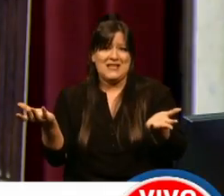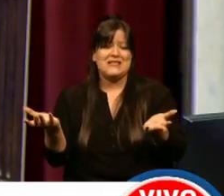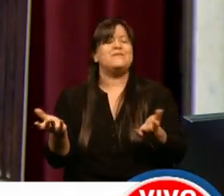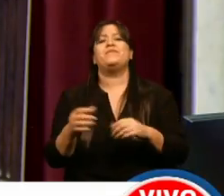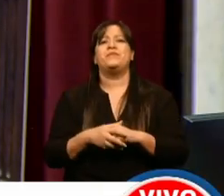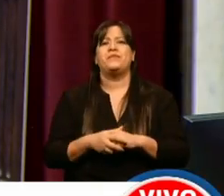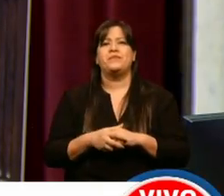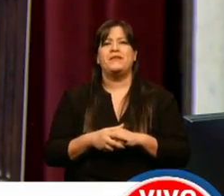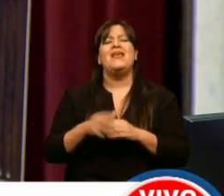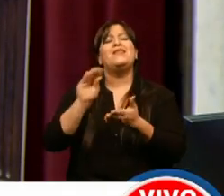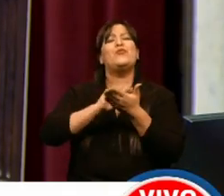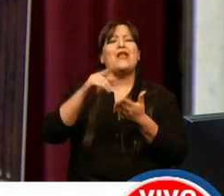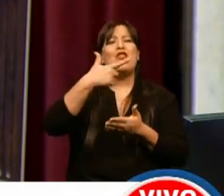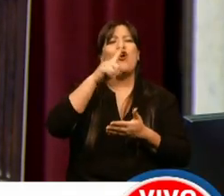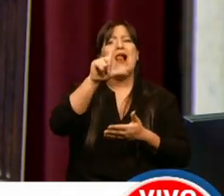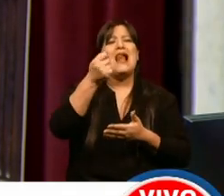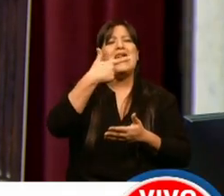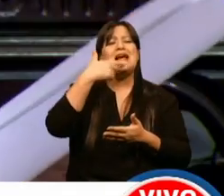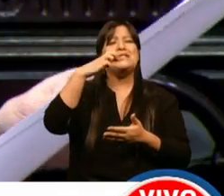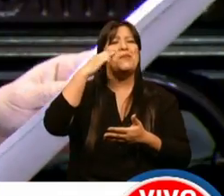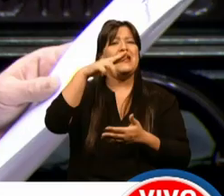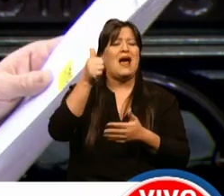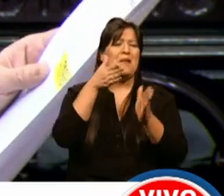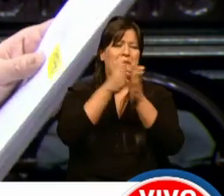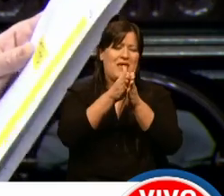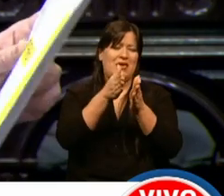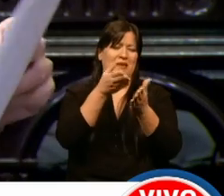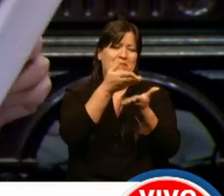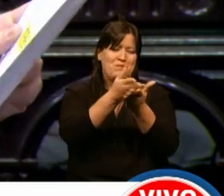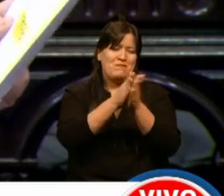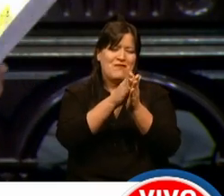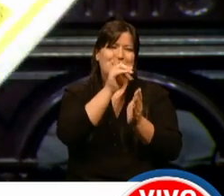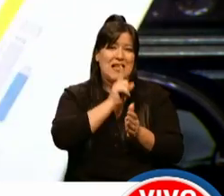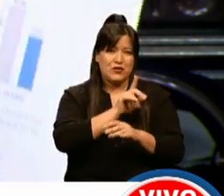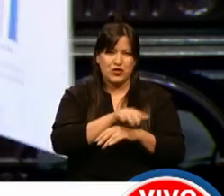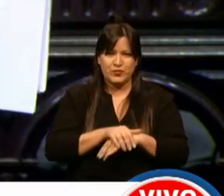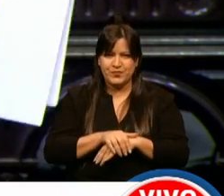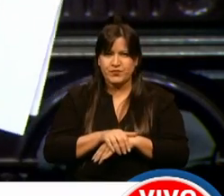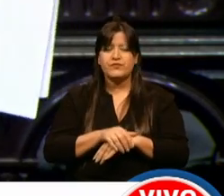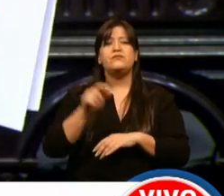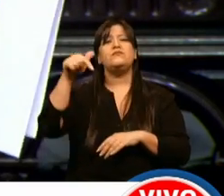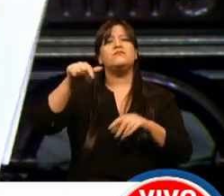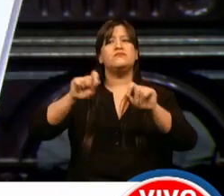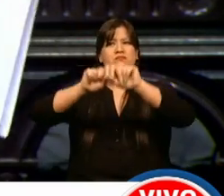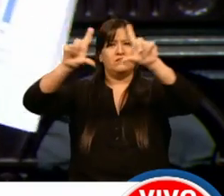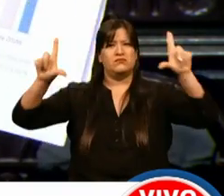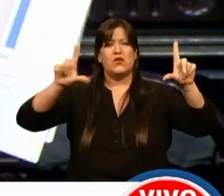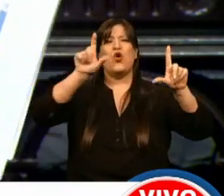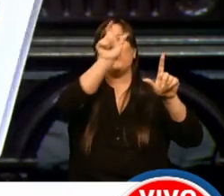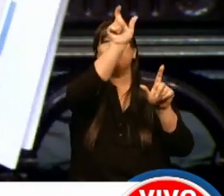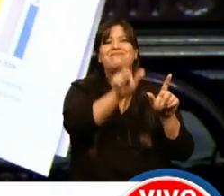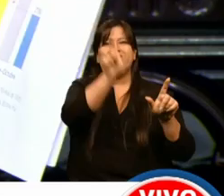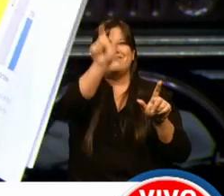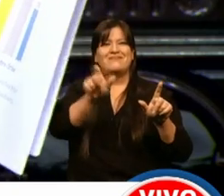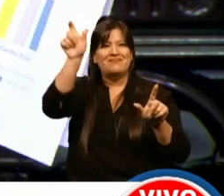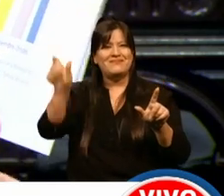otra bala espina después para para seguir comentando bueno aquí tienen el cuadro obviamente en amarillo que es